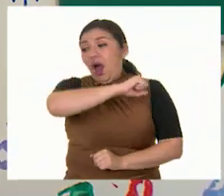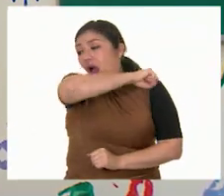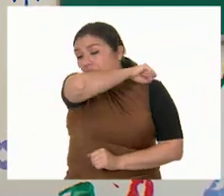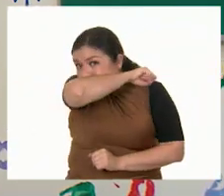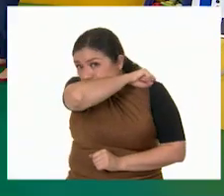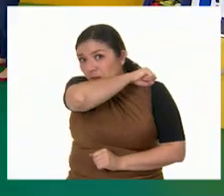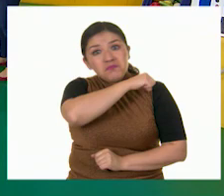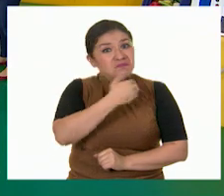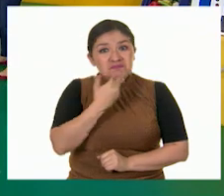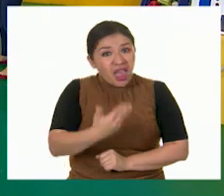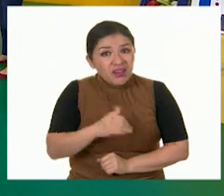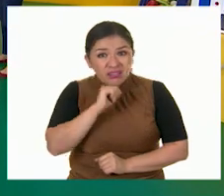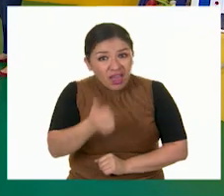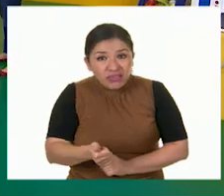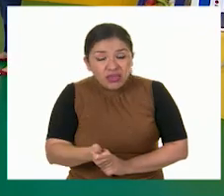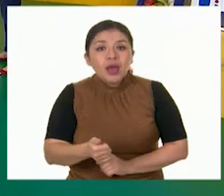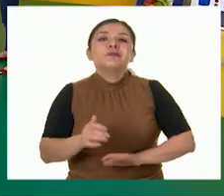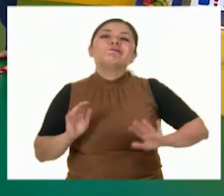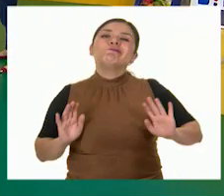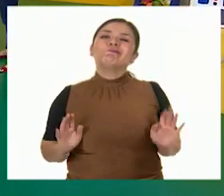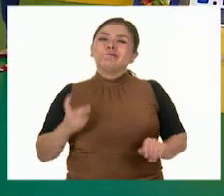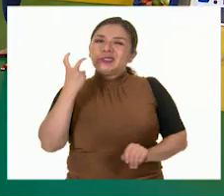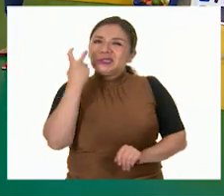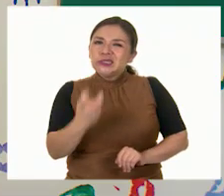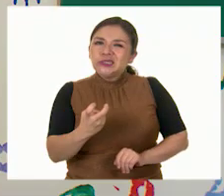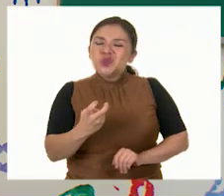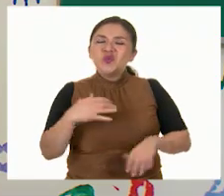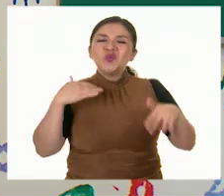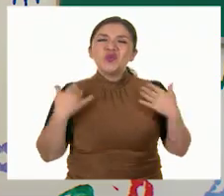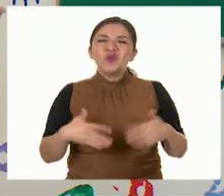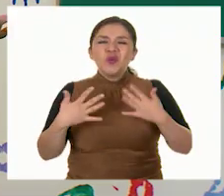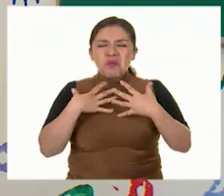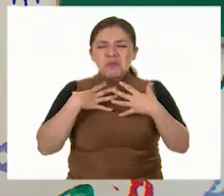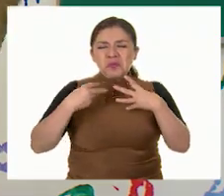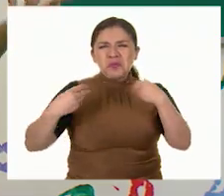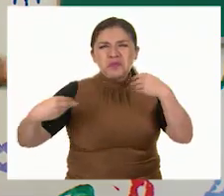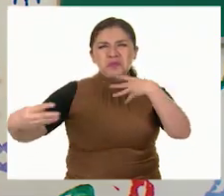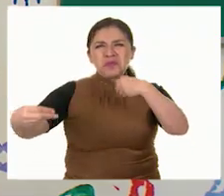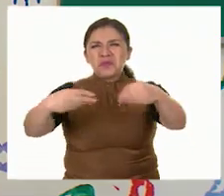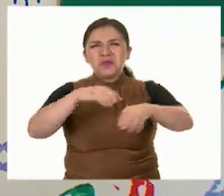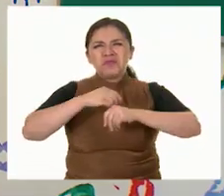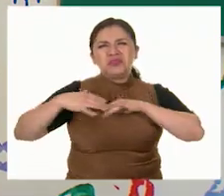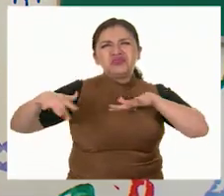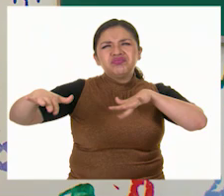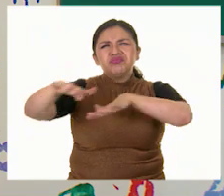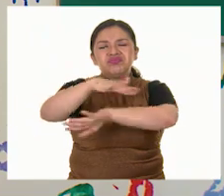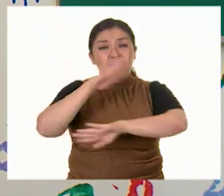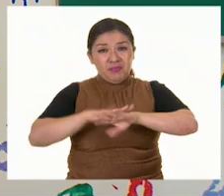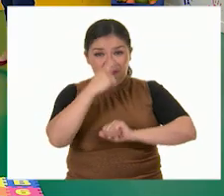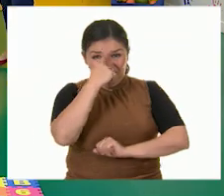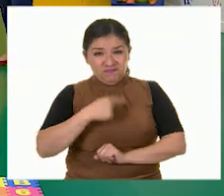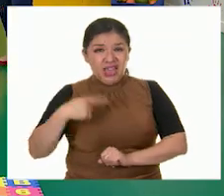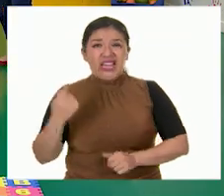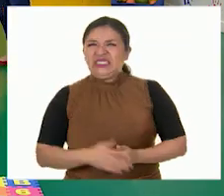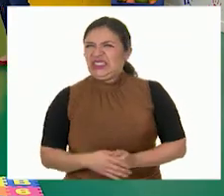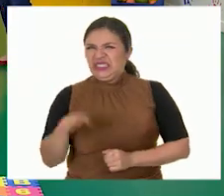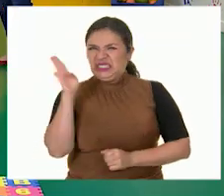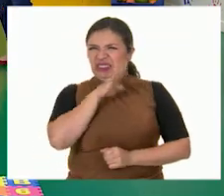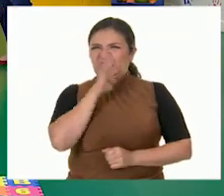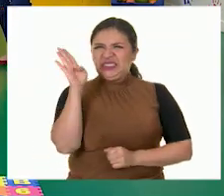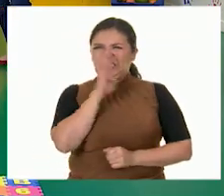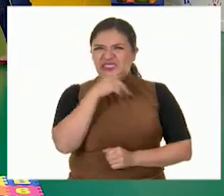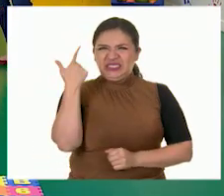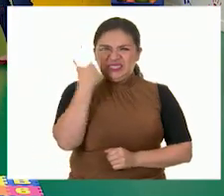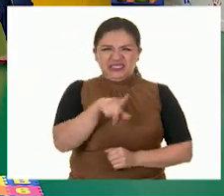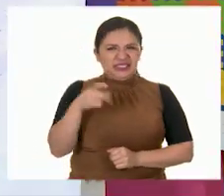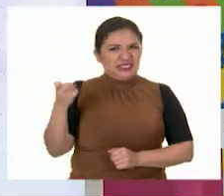tapo con el antebrazo, pues esto se va a contagiar, va a ser un contagiadero. ¡Fúchila! ¡Qué